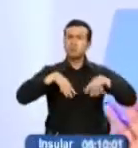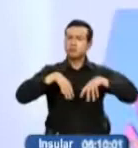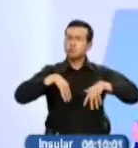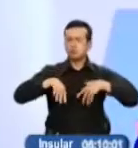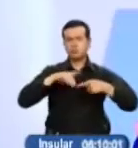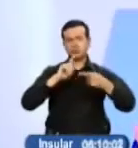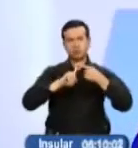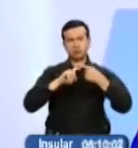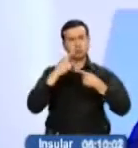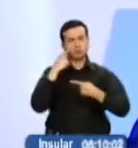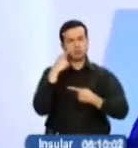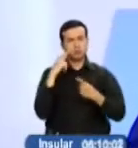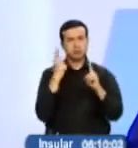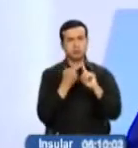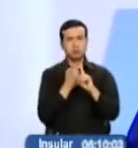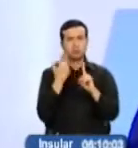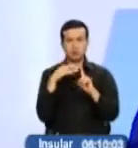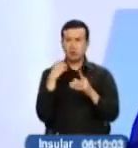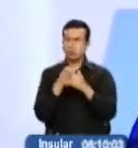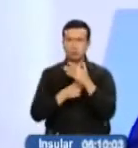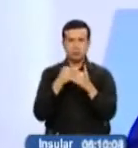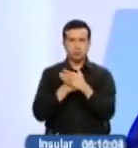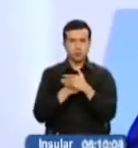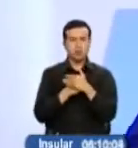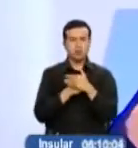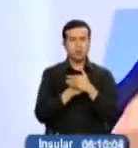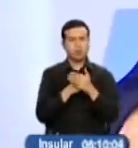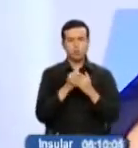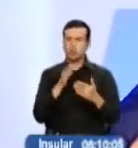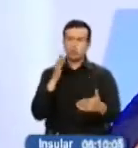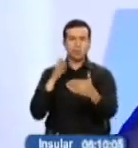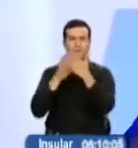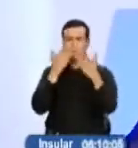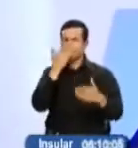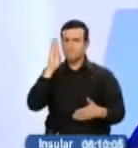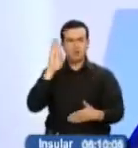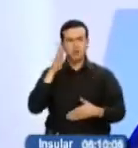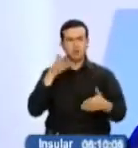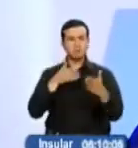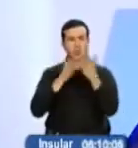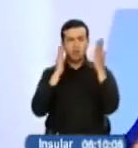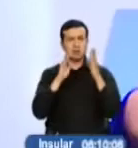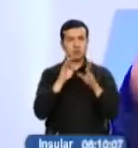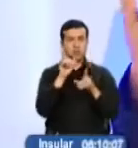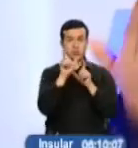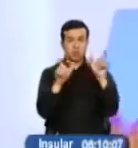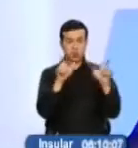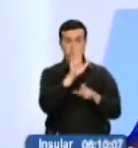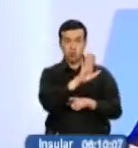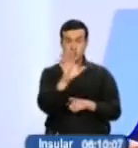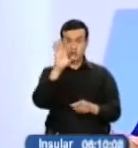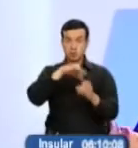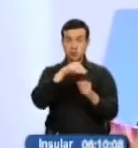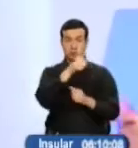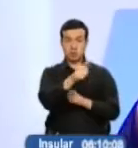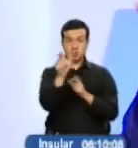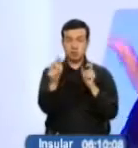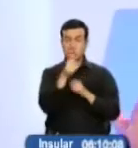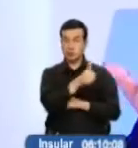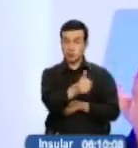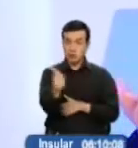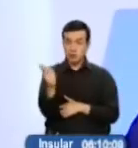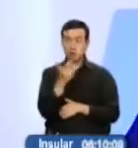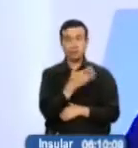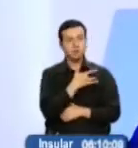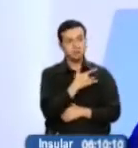Primero, combatir, como lo hemos hecho, de manera categórica. Creo que el colocar en consulta popular y permitir que la ciudadanía se